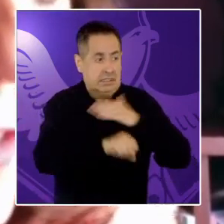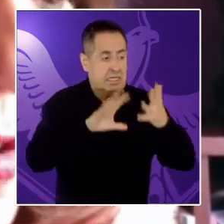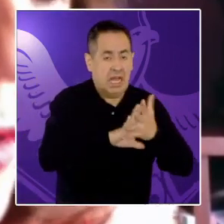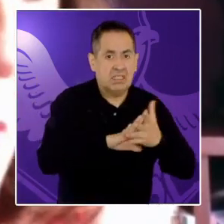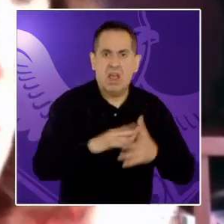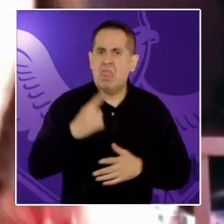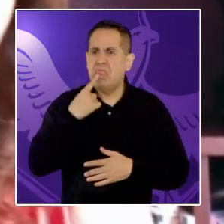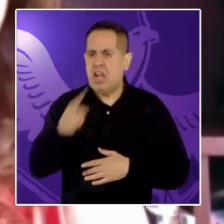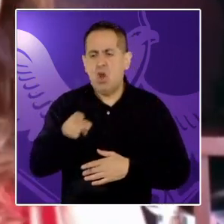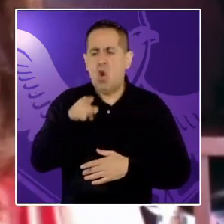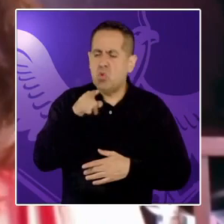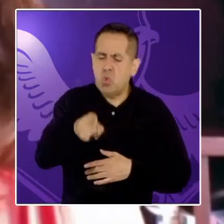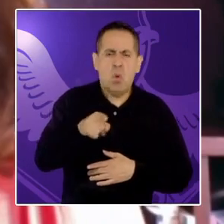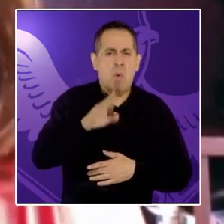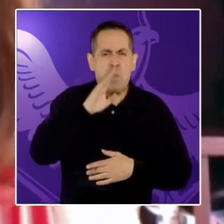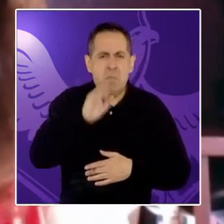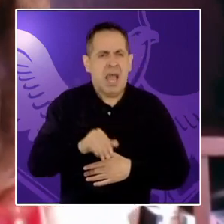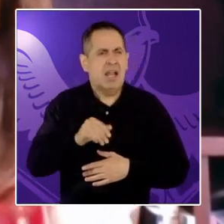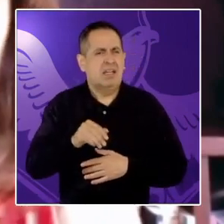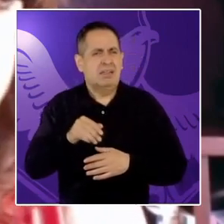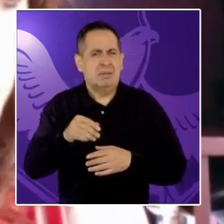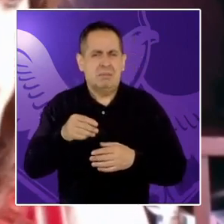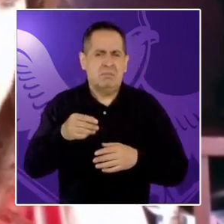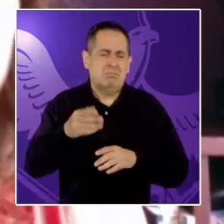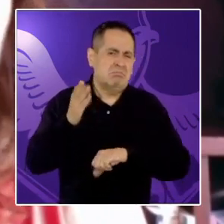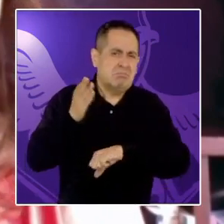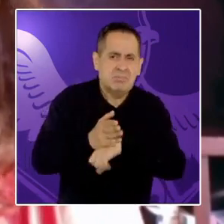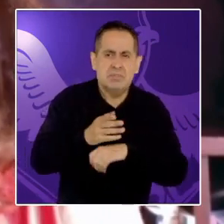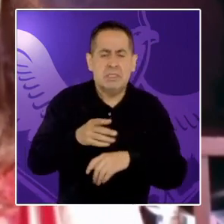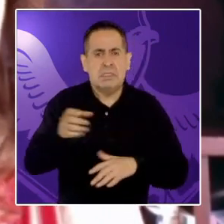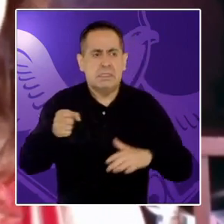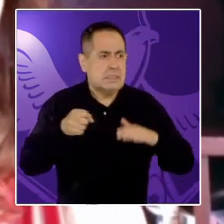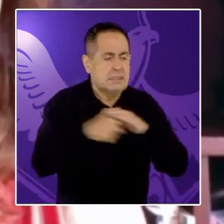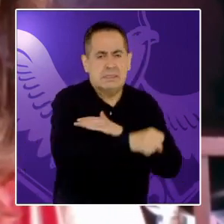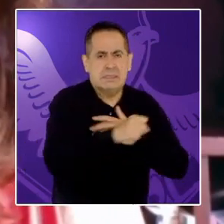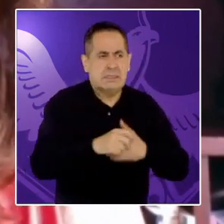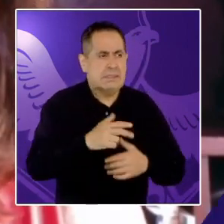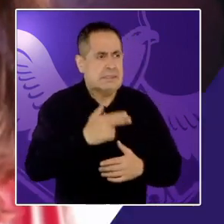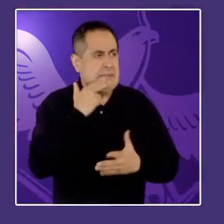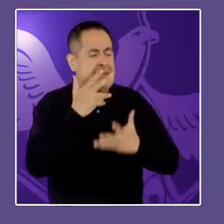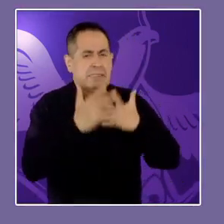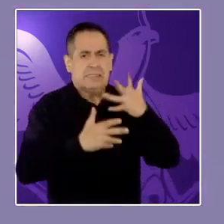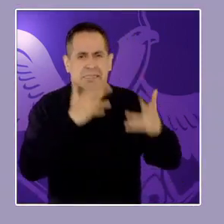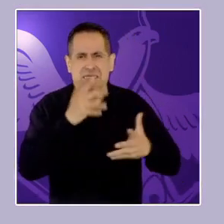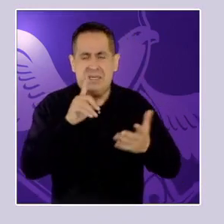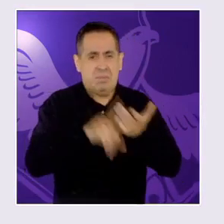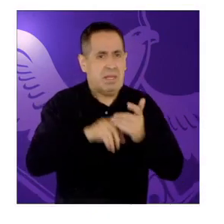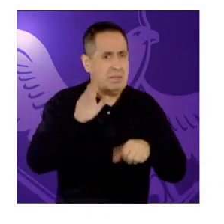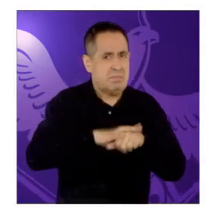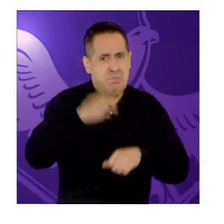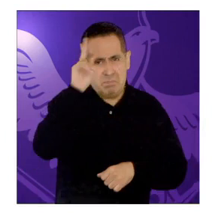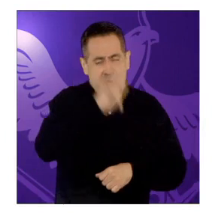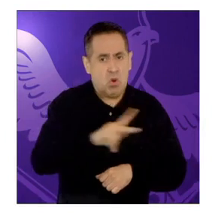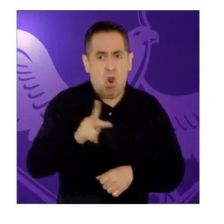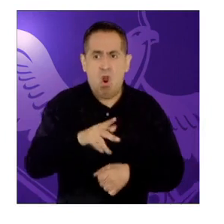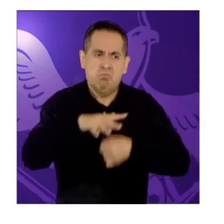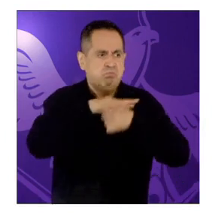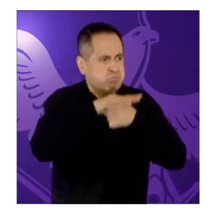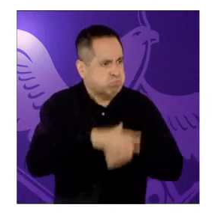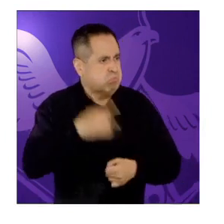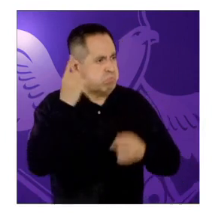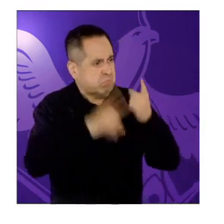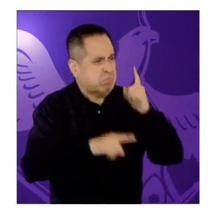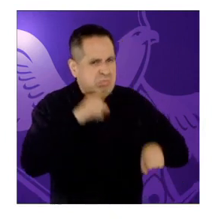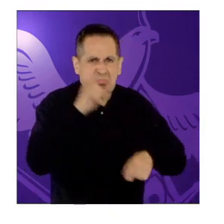de delitos contra la salud participan secundariamente y en roles arriesgados y marginales del delito macro. Tienen mucha exposición y